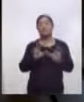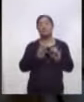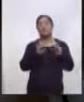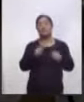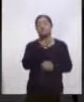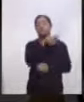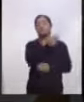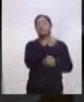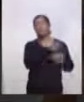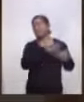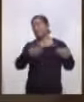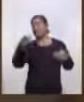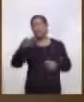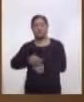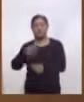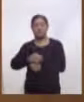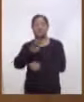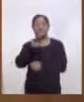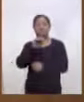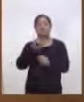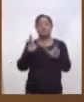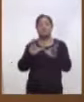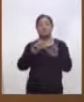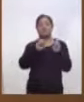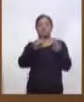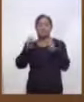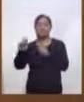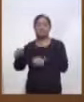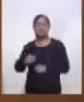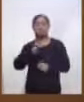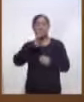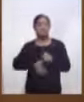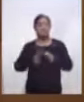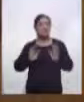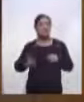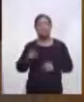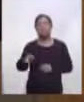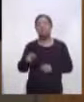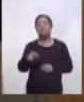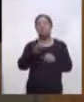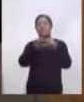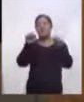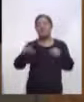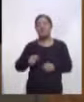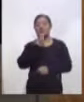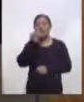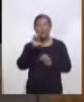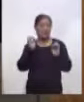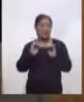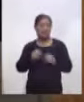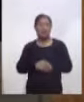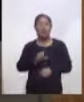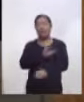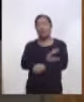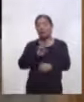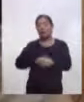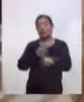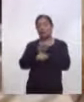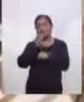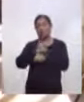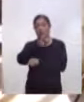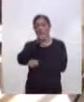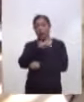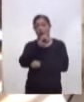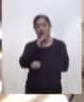fecha 90 certificados de culminación de bachillerato a través de este sistema no escolarizado. El coordinador estatal, José Luis Lara, explicó